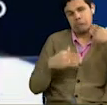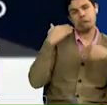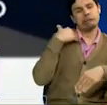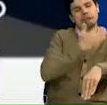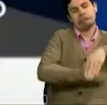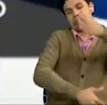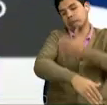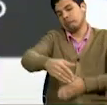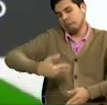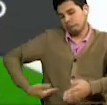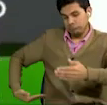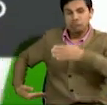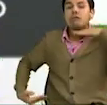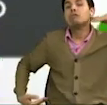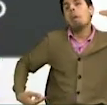destrozos bastante fuertes,